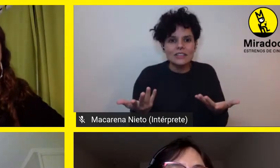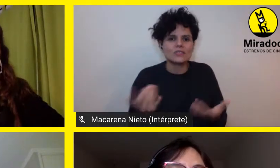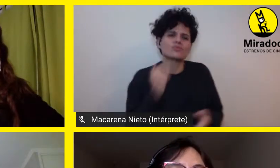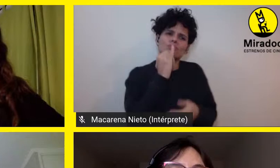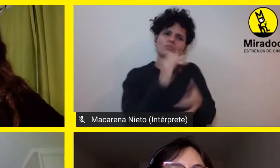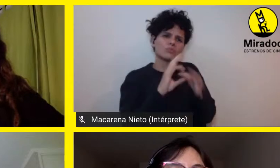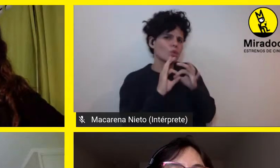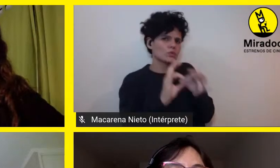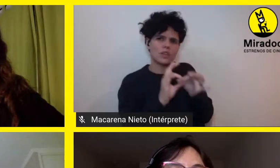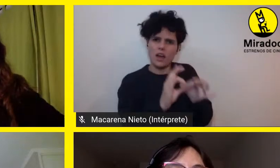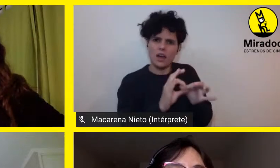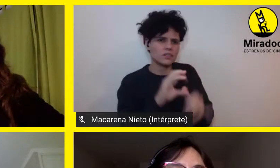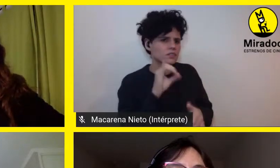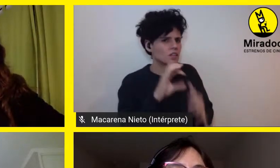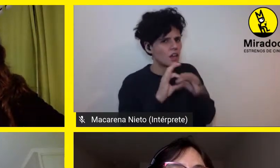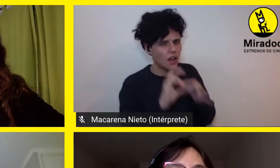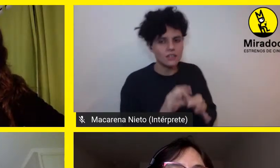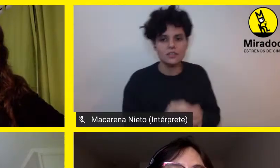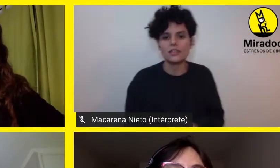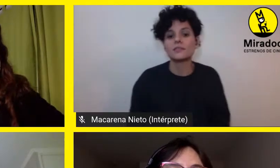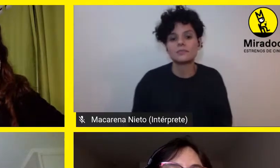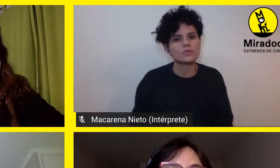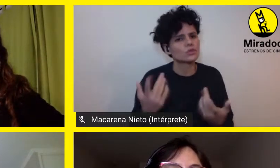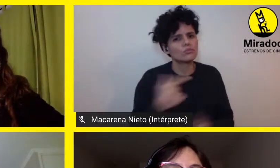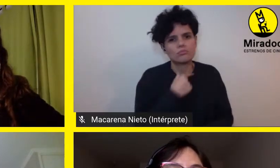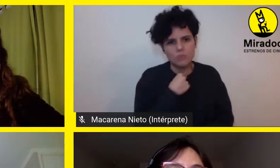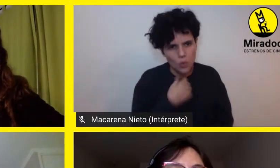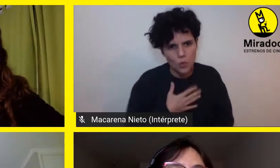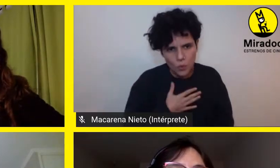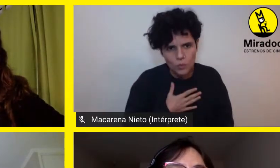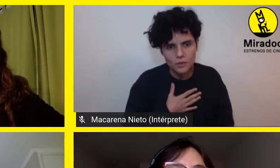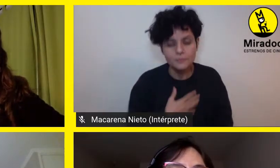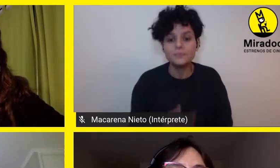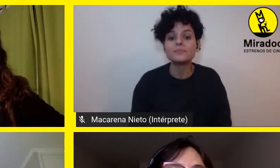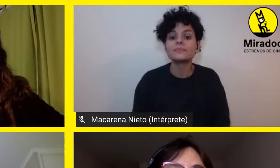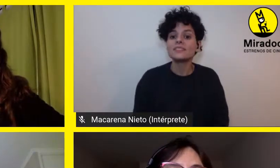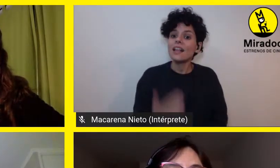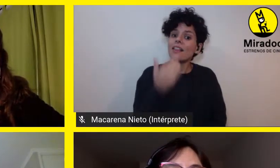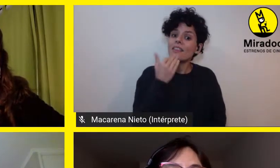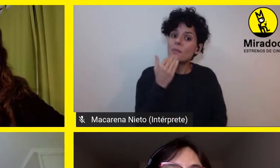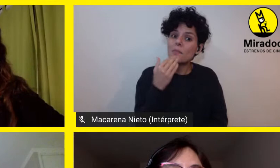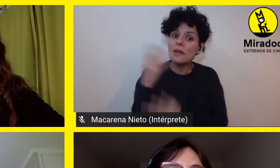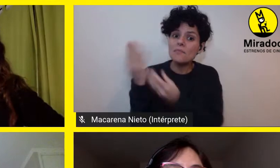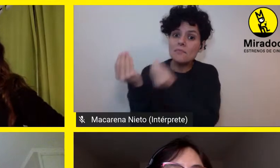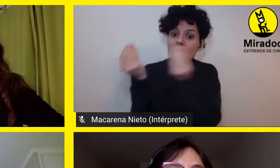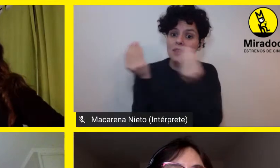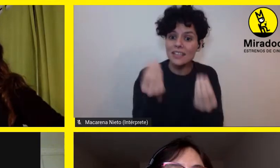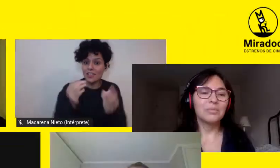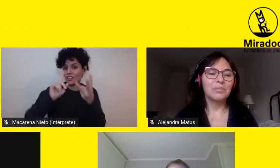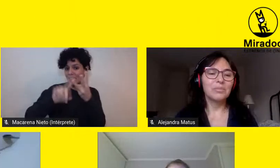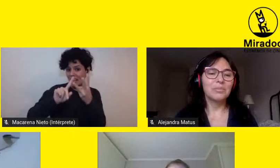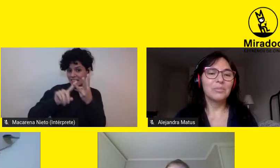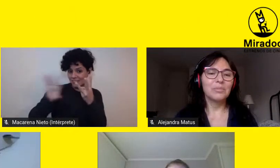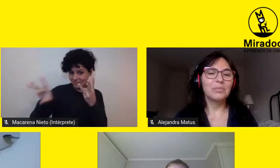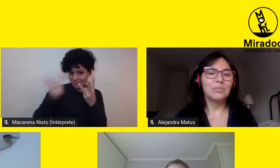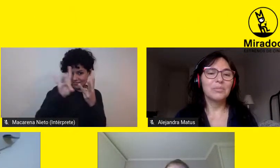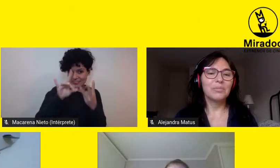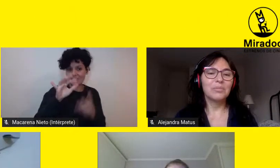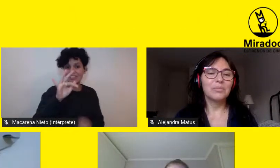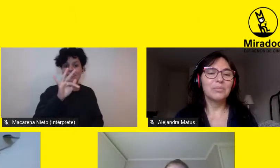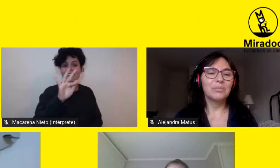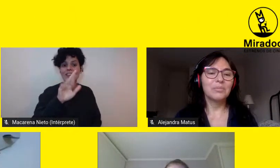nos acompaña también. Encantada. Bienvenido también Francisco Ugaz. Él es